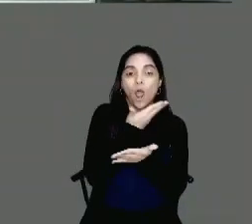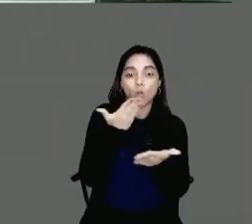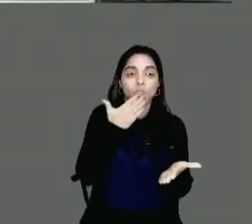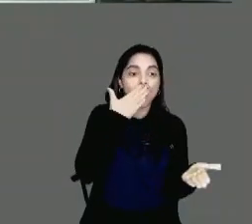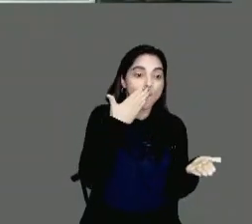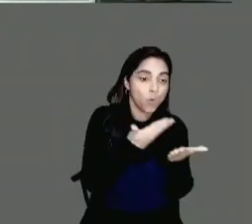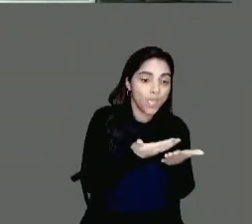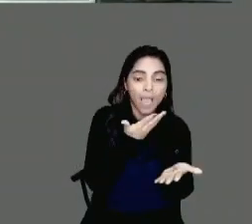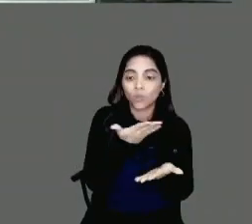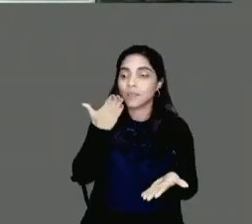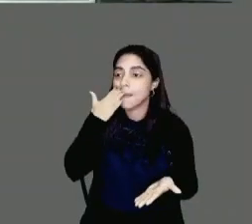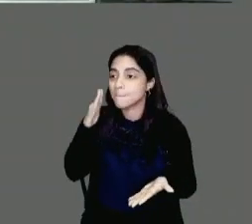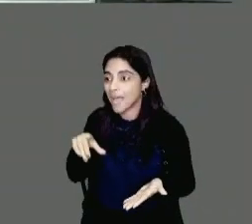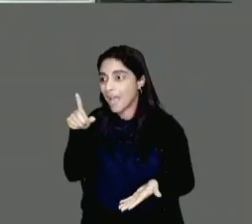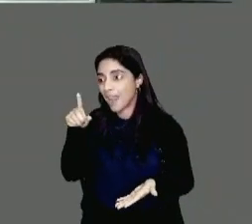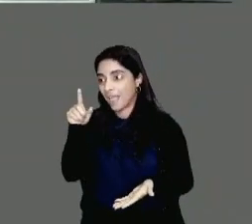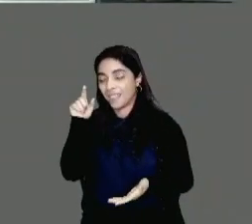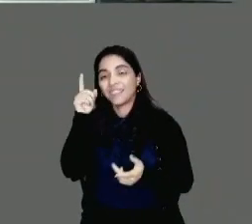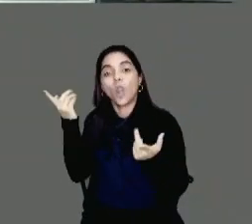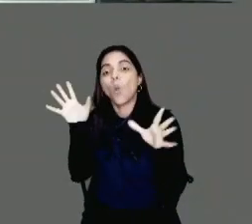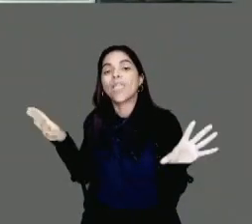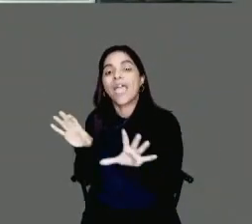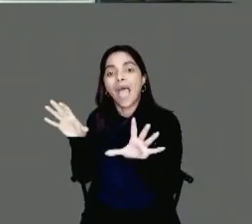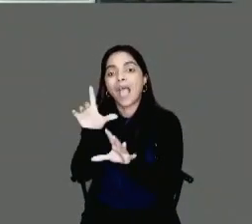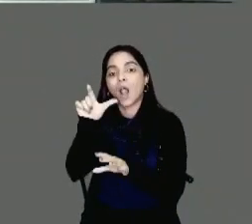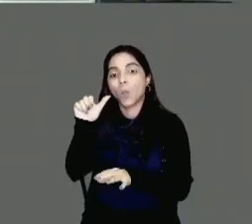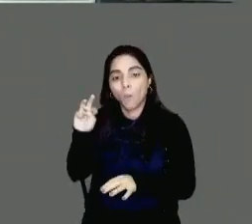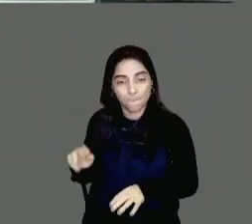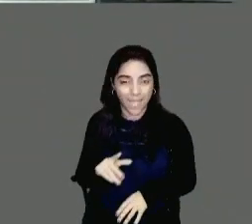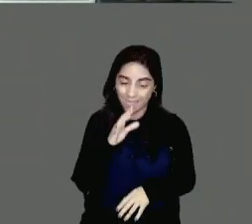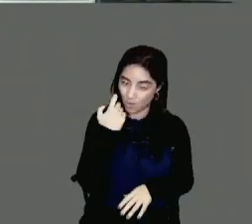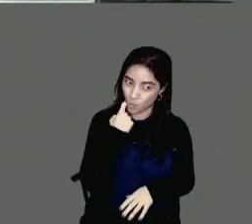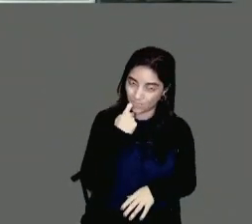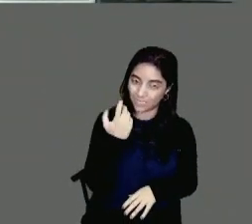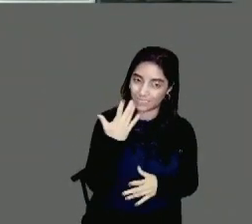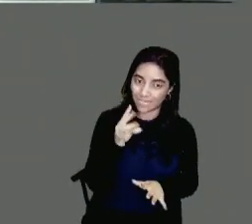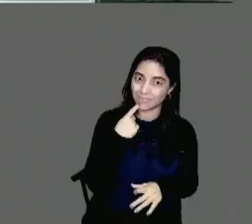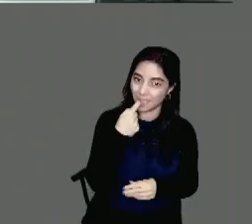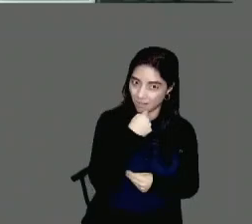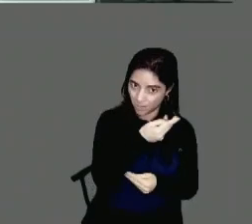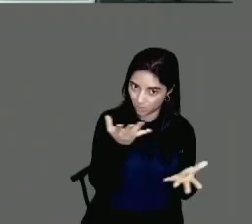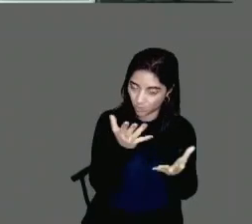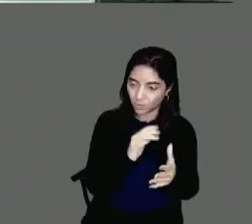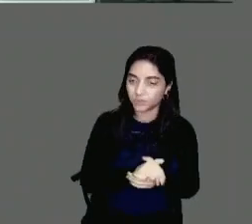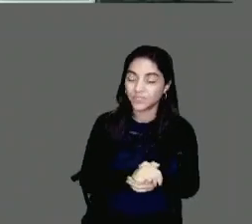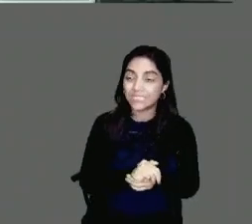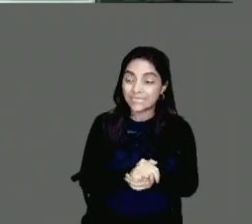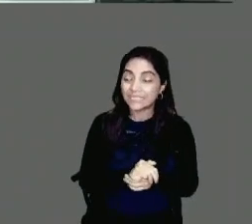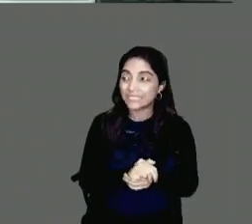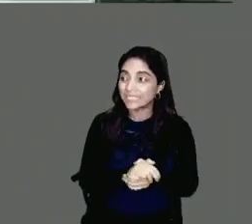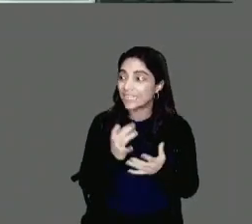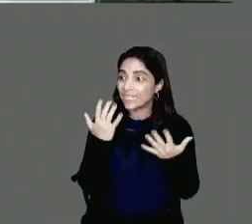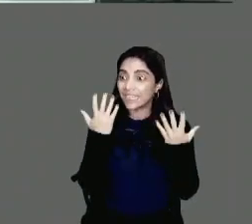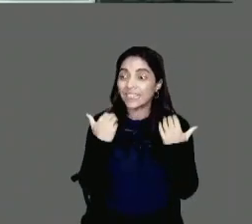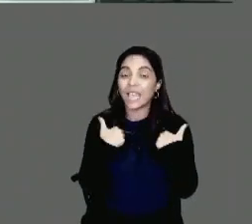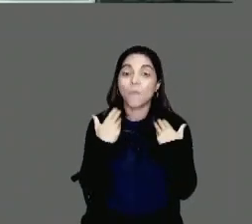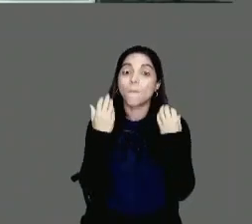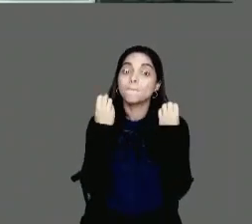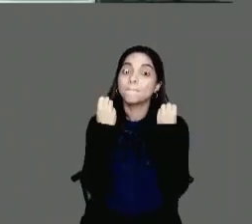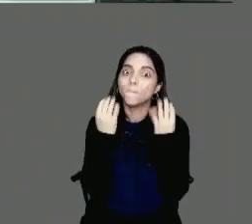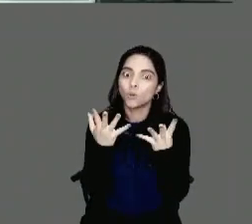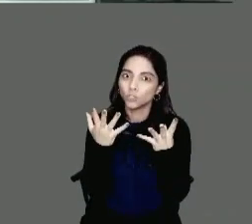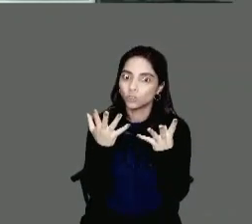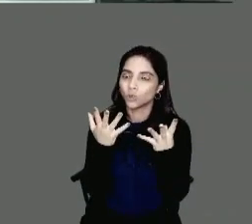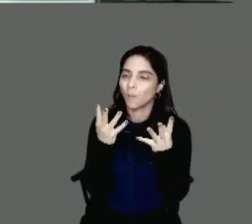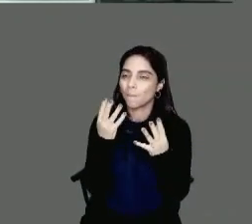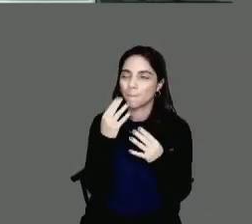se estableció ahorita aquí eh Ah hay bastante tema todavía por cubrir pero yo sé